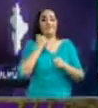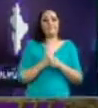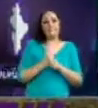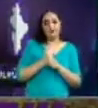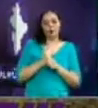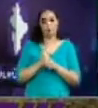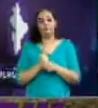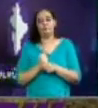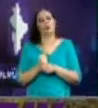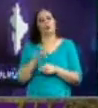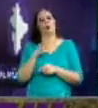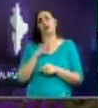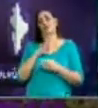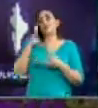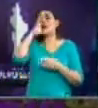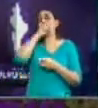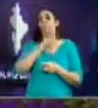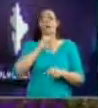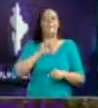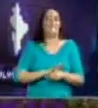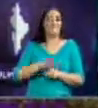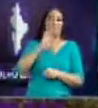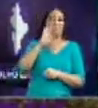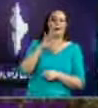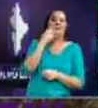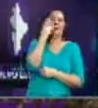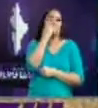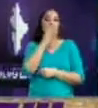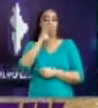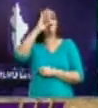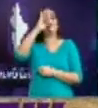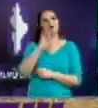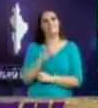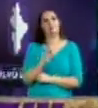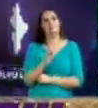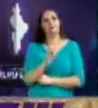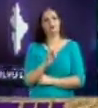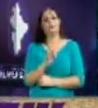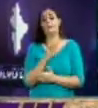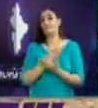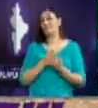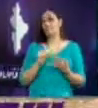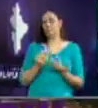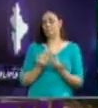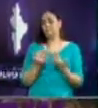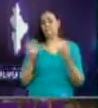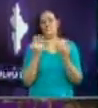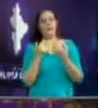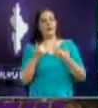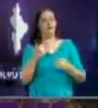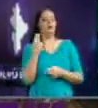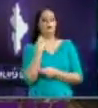soportaron temperaturas promedio de más de 44 grados centígrados la muralla como se le